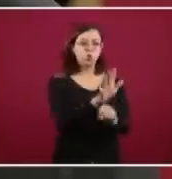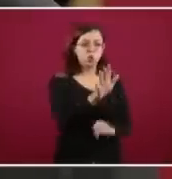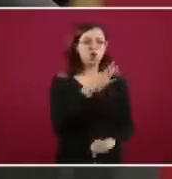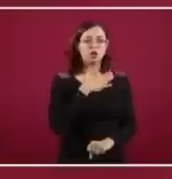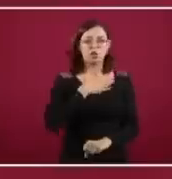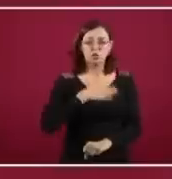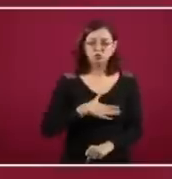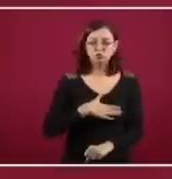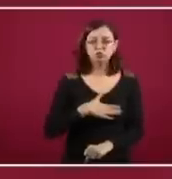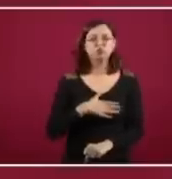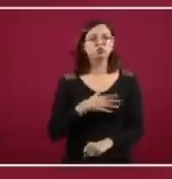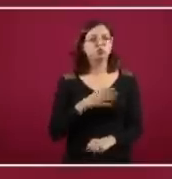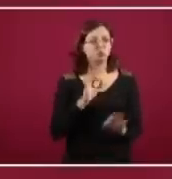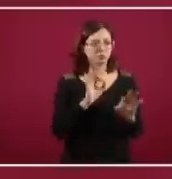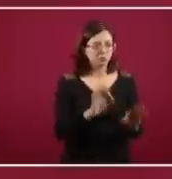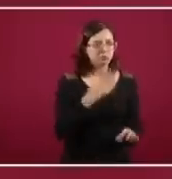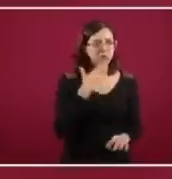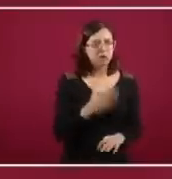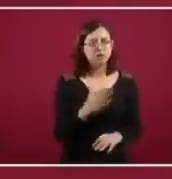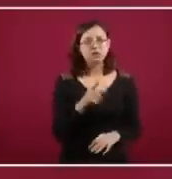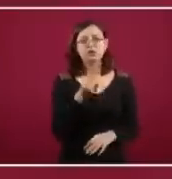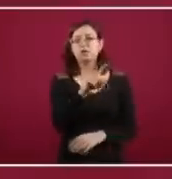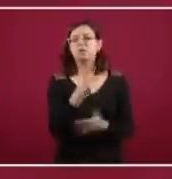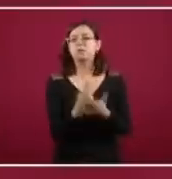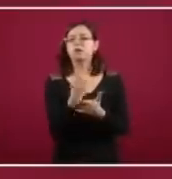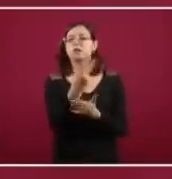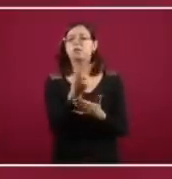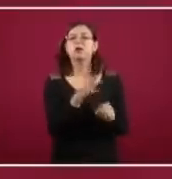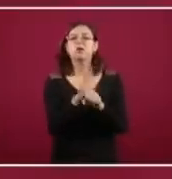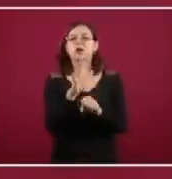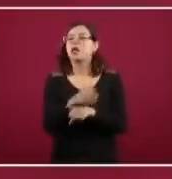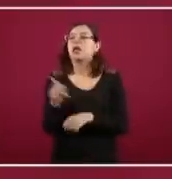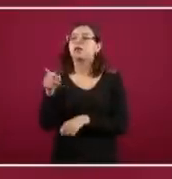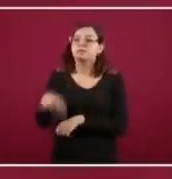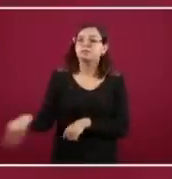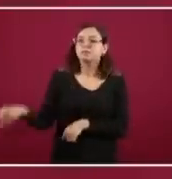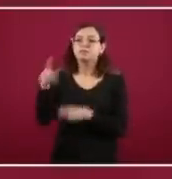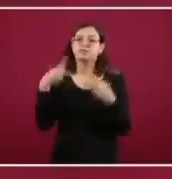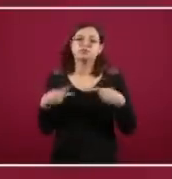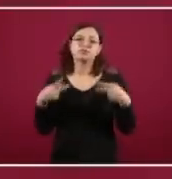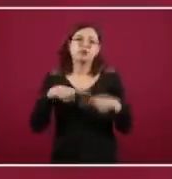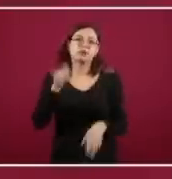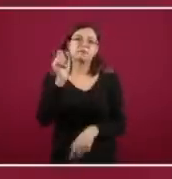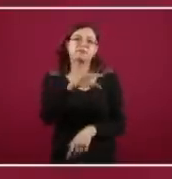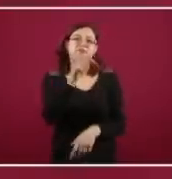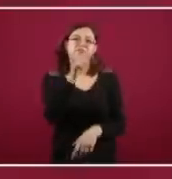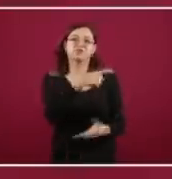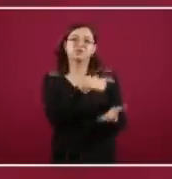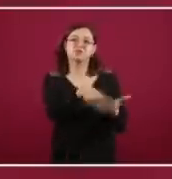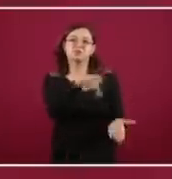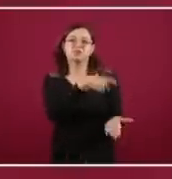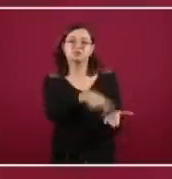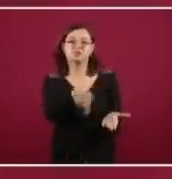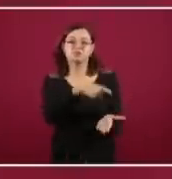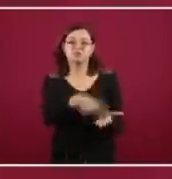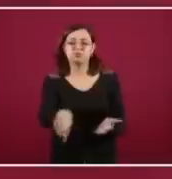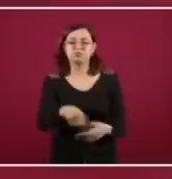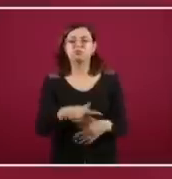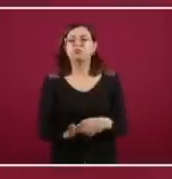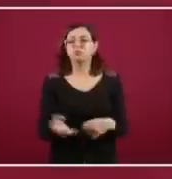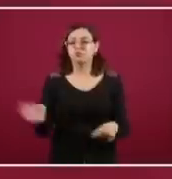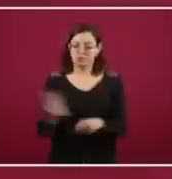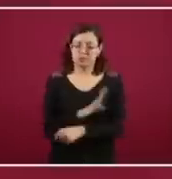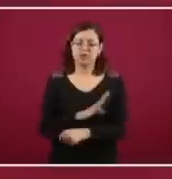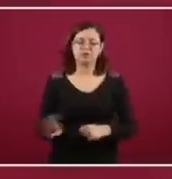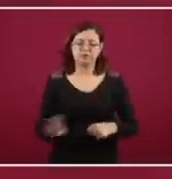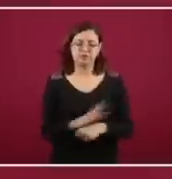el premio para el proveedor debe estar basado en la respuesta que le da al consumidor, en los